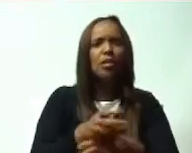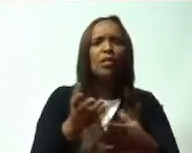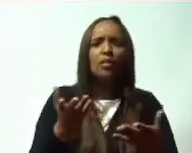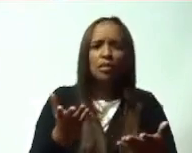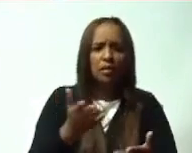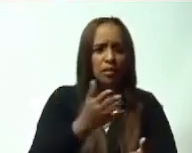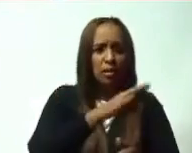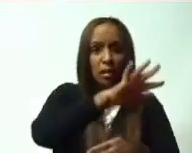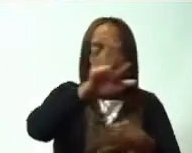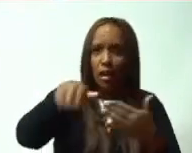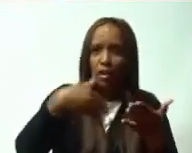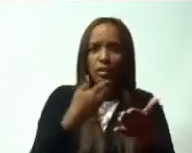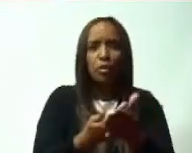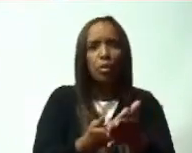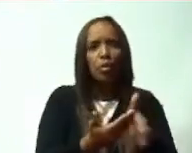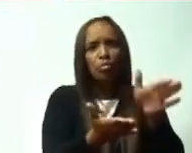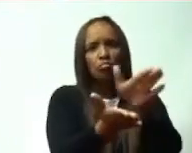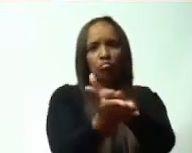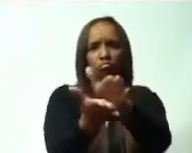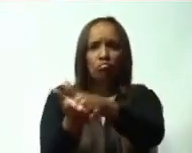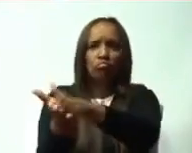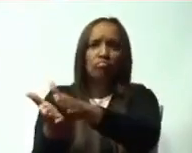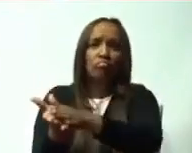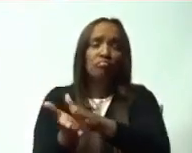Diputados, que realmente